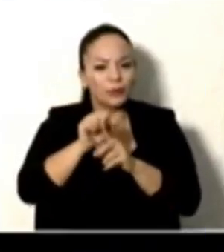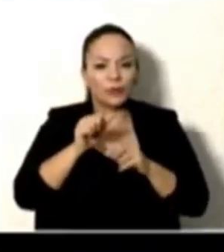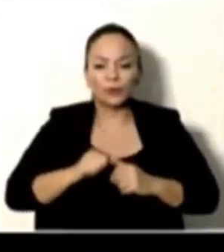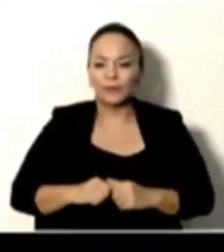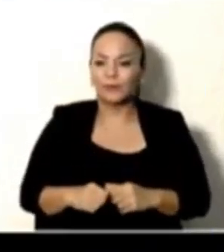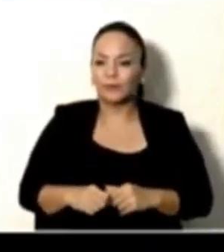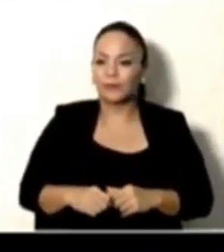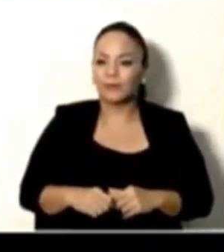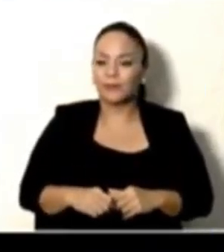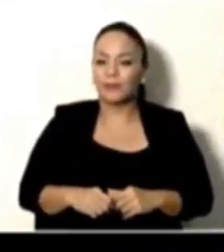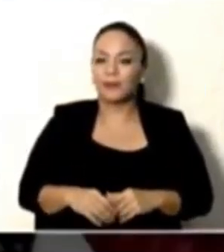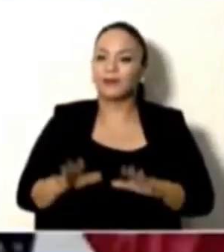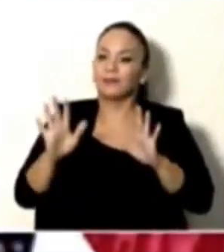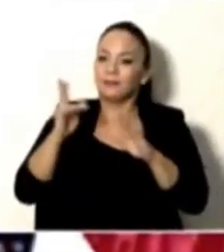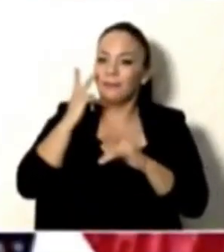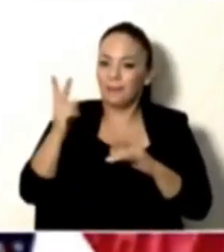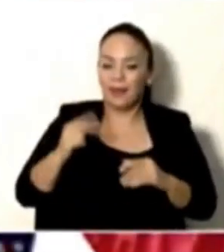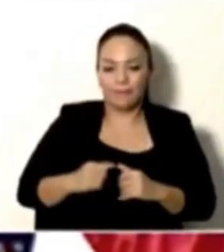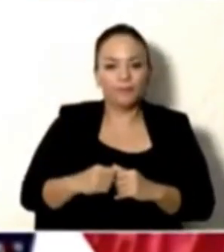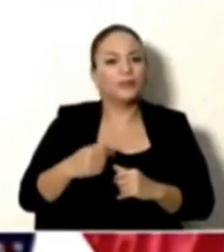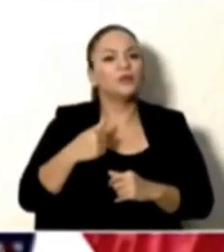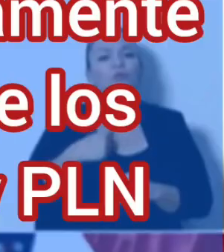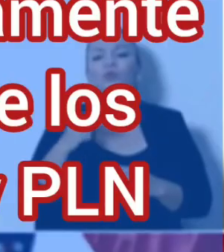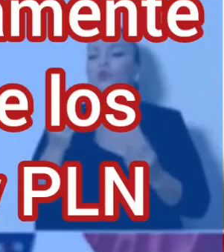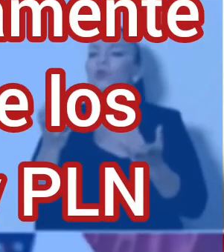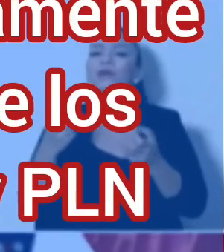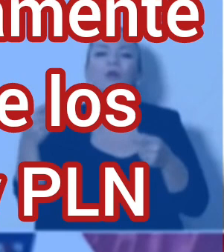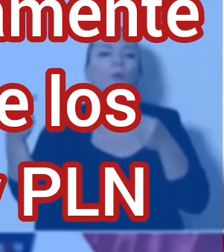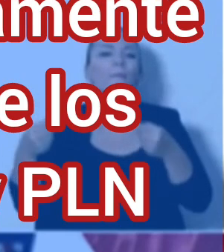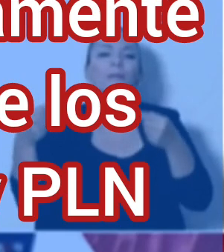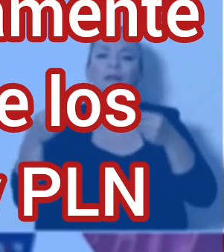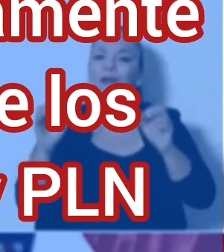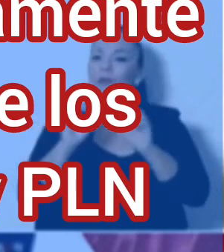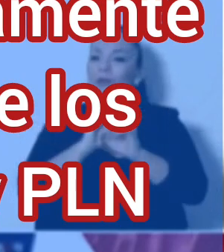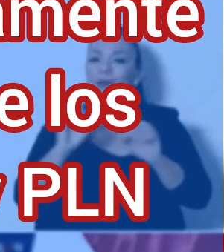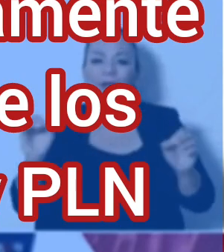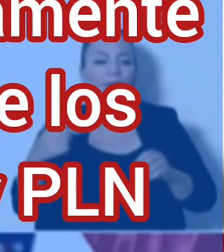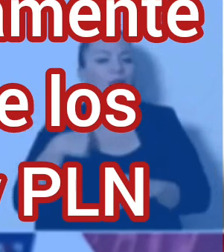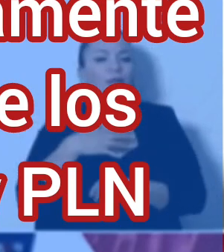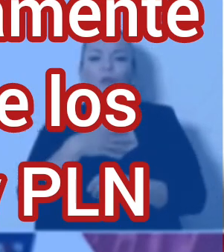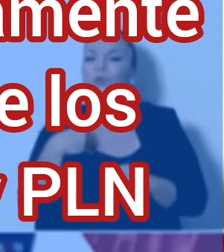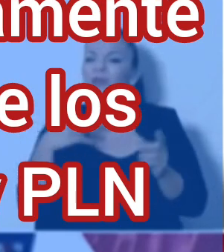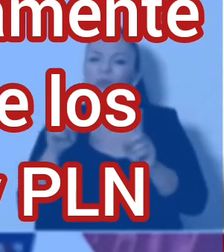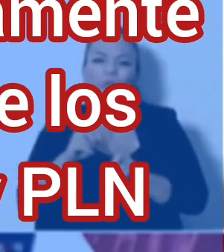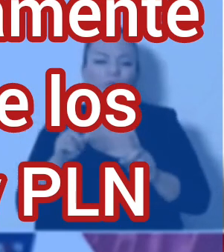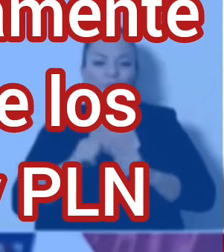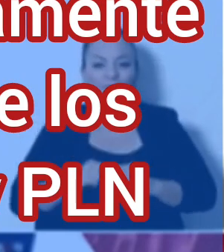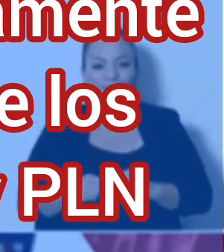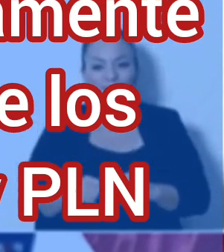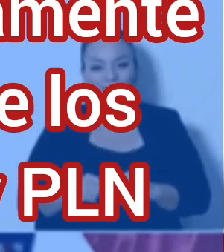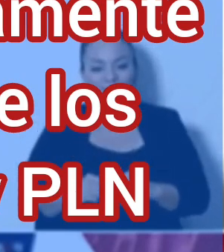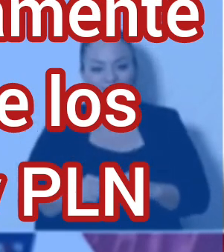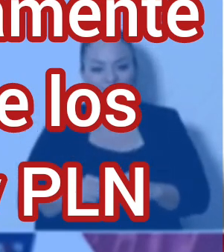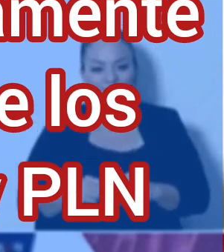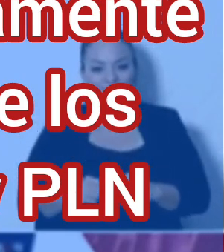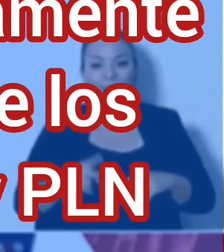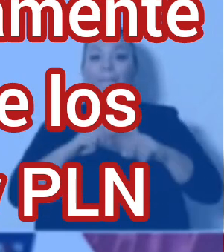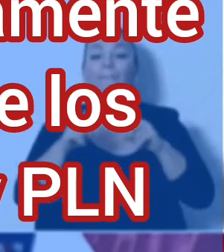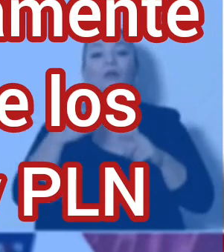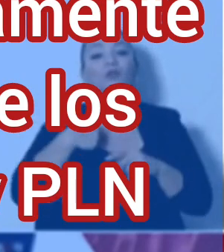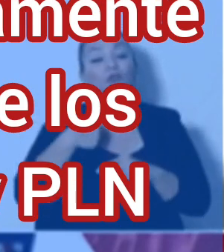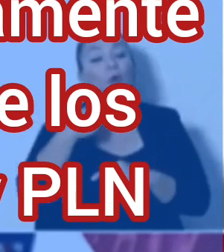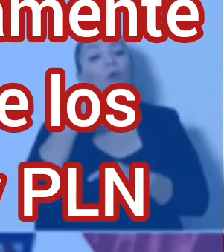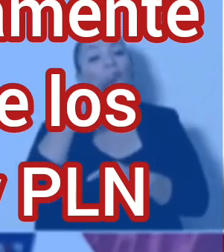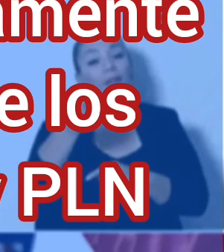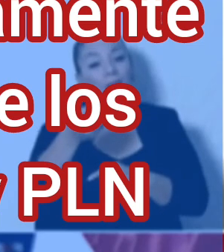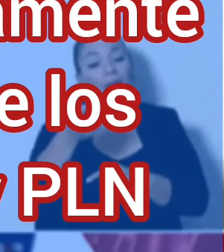situación. Mire, yo no quiero pelear con nadie, no me gusta. Yo nada más le tengo que decir al pueblo de